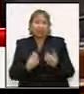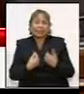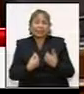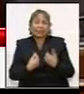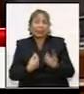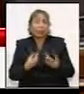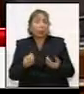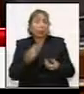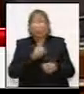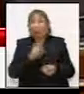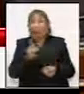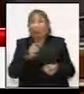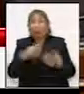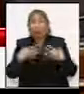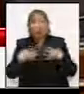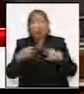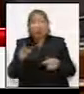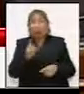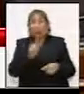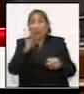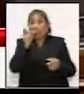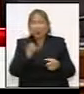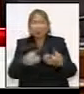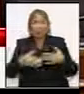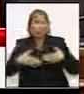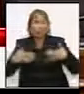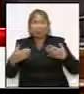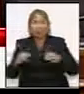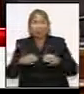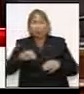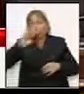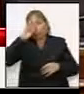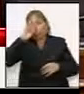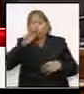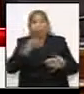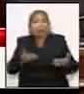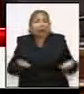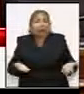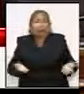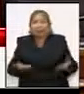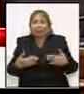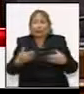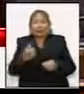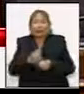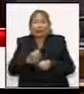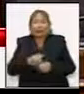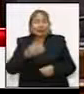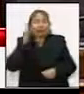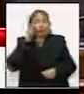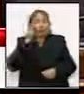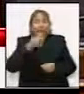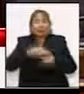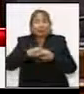porque sin salud ningún ser humano vamos a poder hacer nada. Cada uno en nuestra región sabemos la necesidad y el abandono.